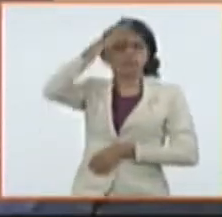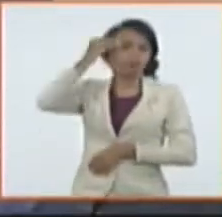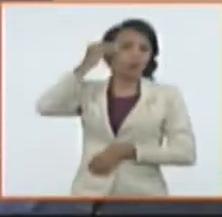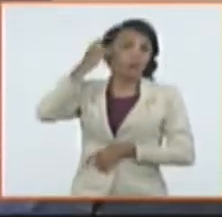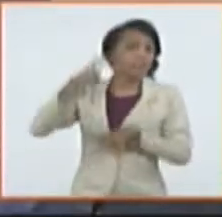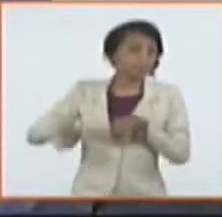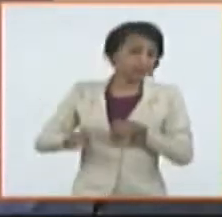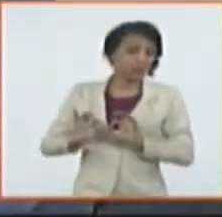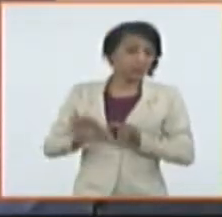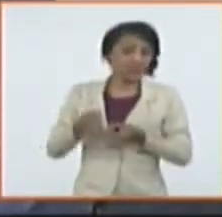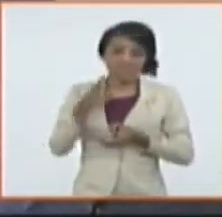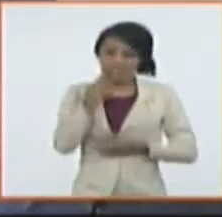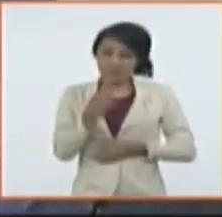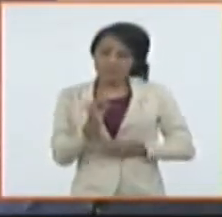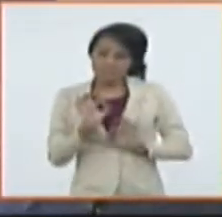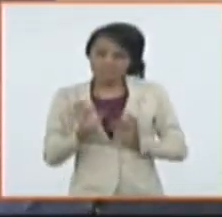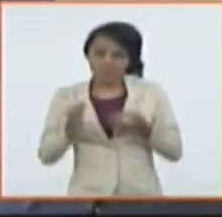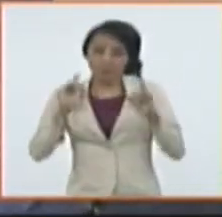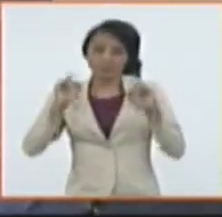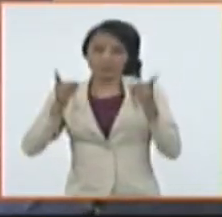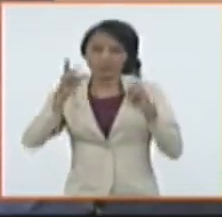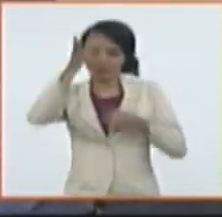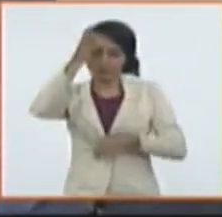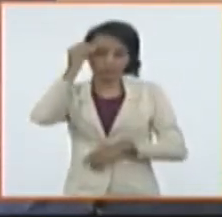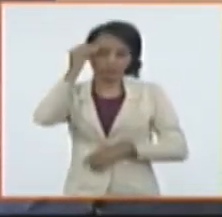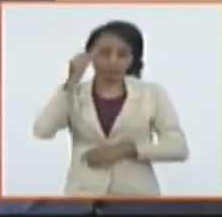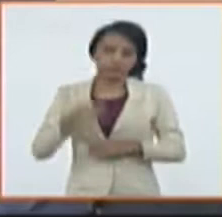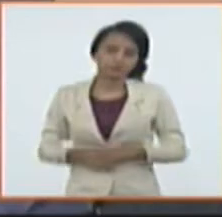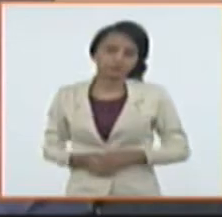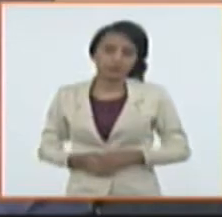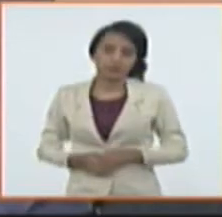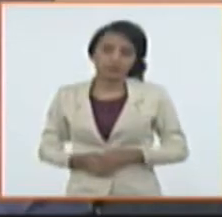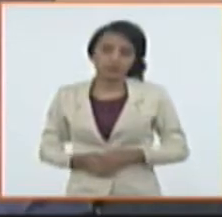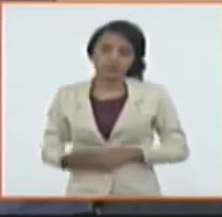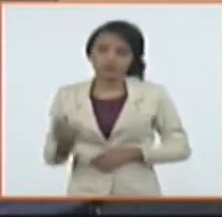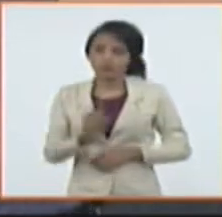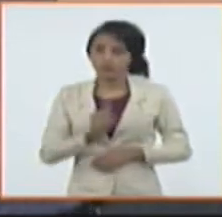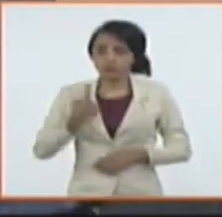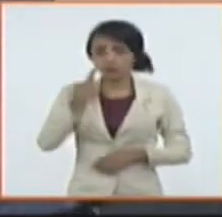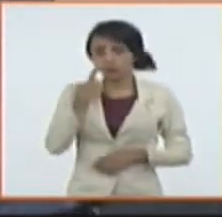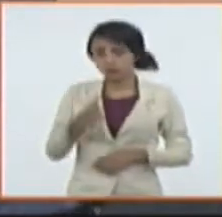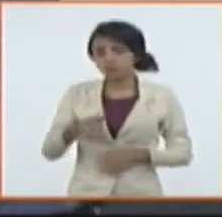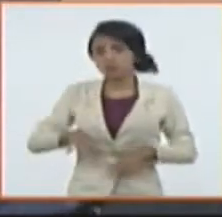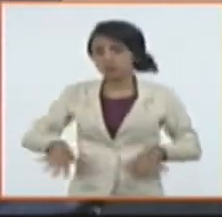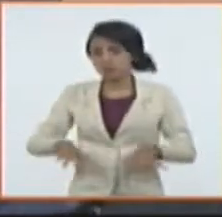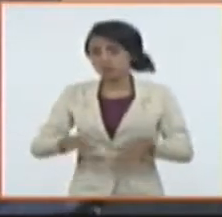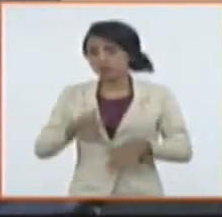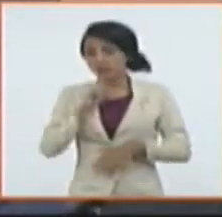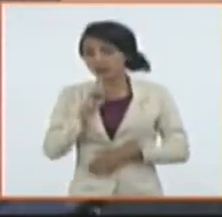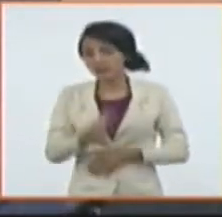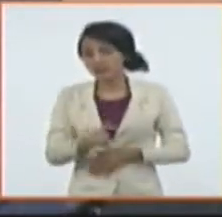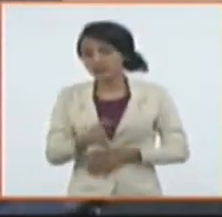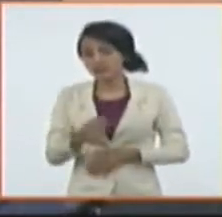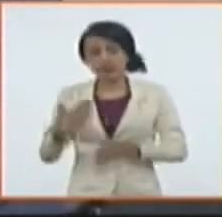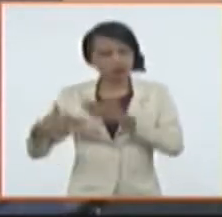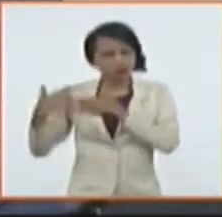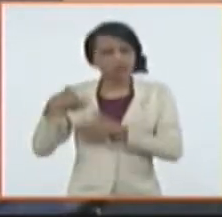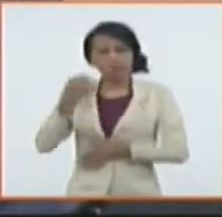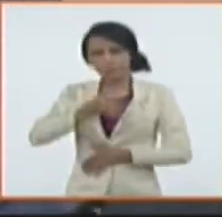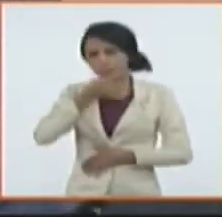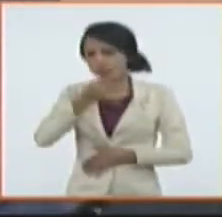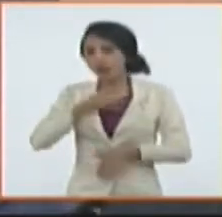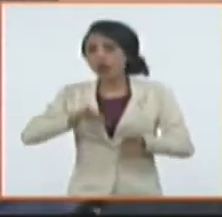de Trump. Y realmente a nosotros eso nos ha provocado una situación difícil. Yo en otras ocasiones he explicado toda la situación que